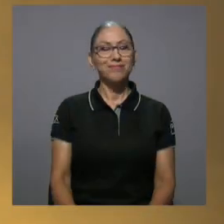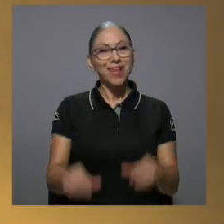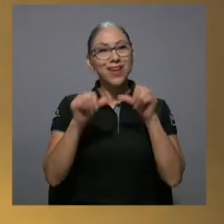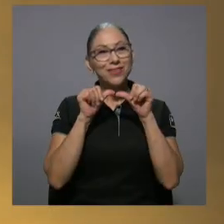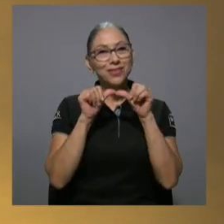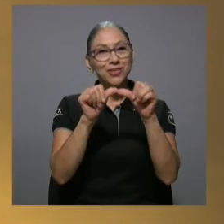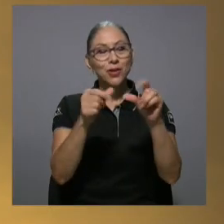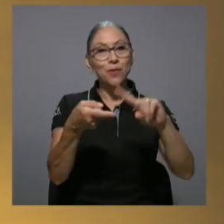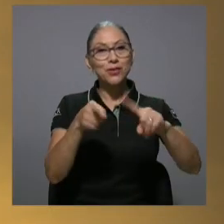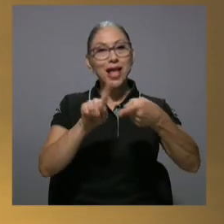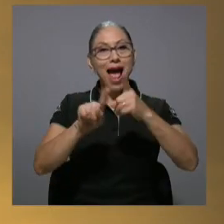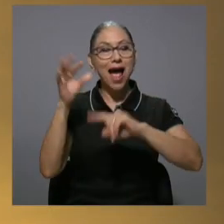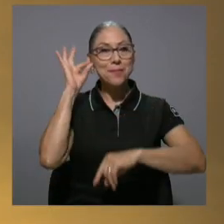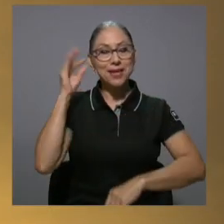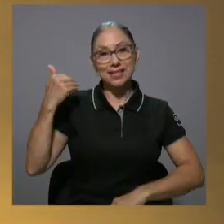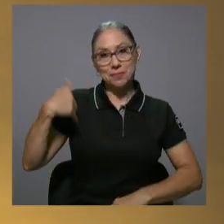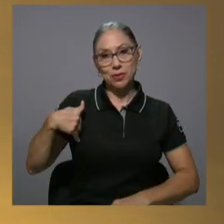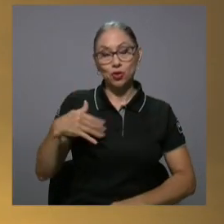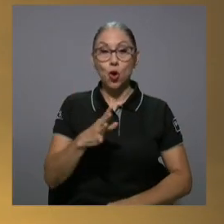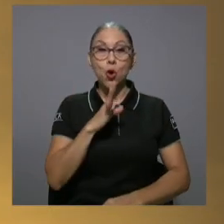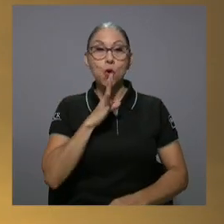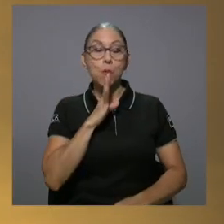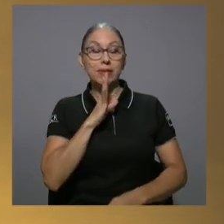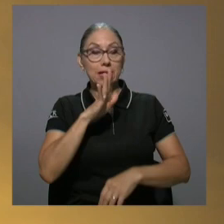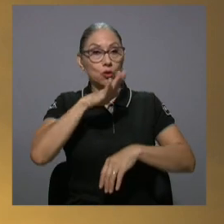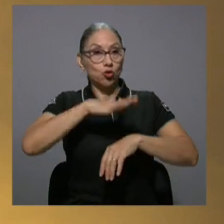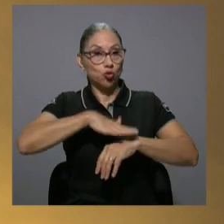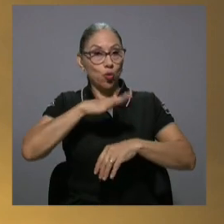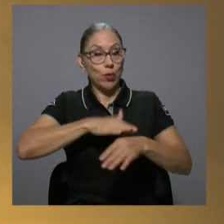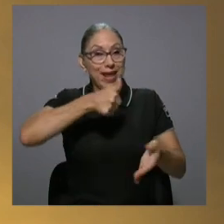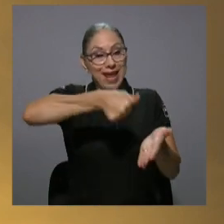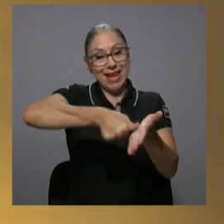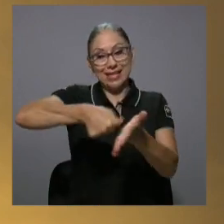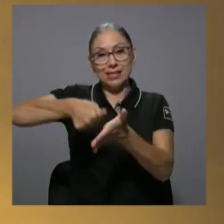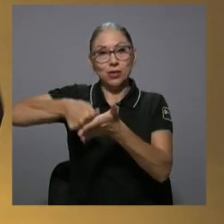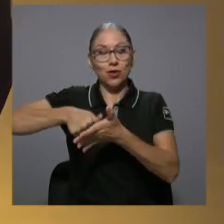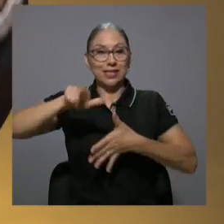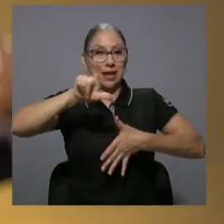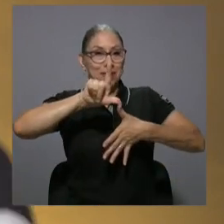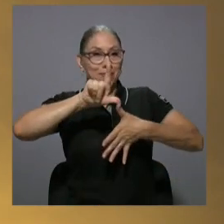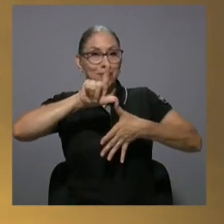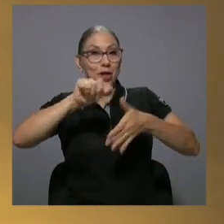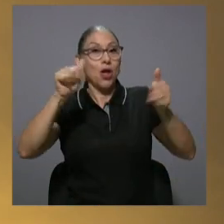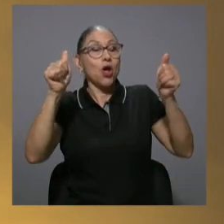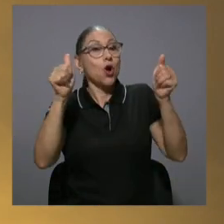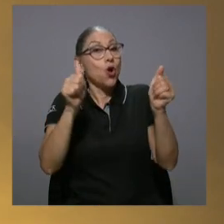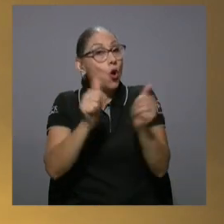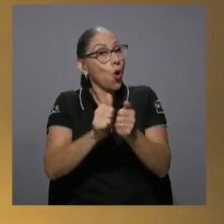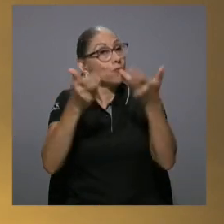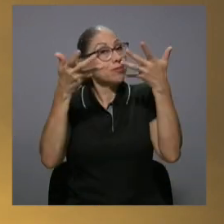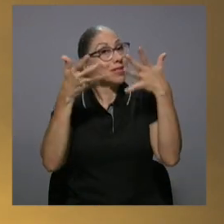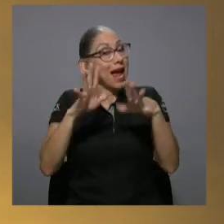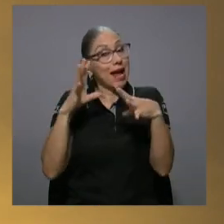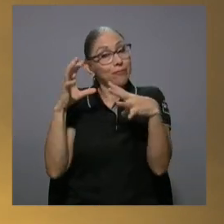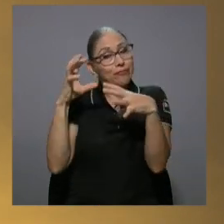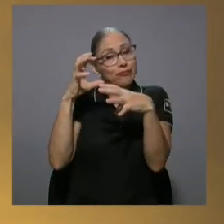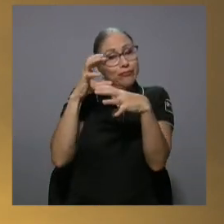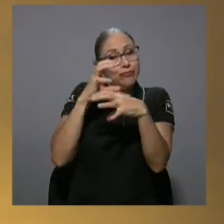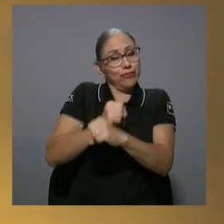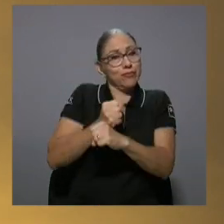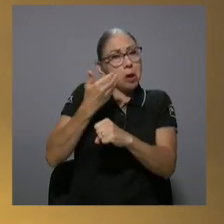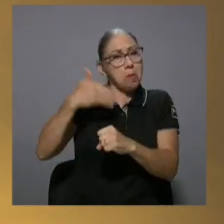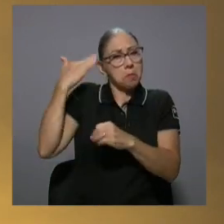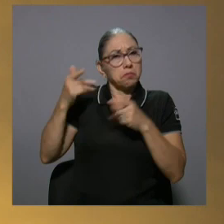Continuamos, amigas, amigos, conversando sobre las elecciones en América Latina con el antecedente importante